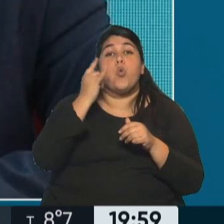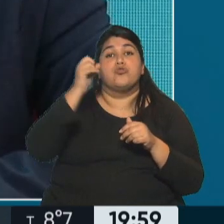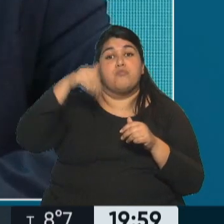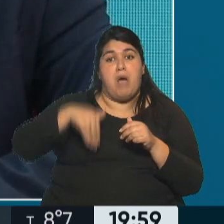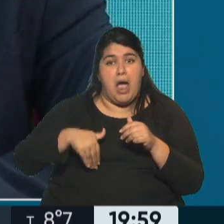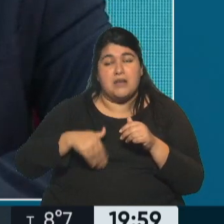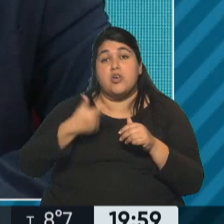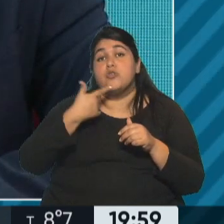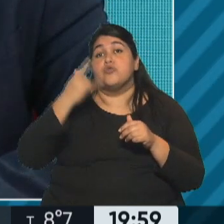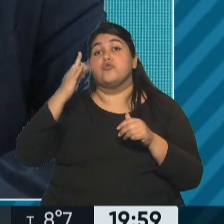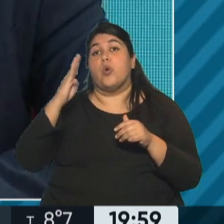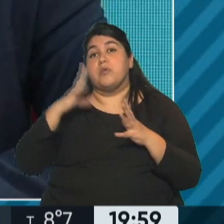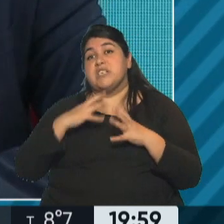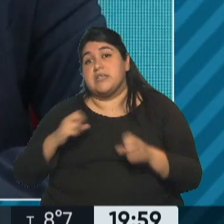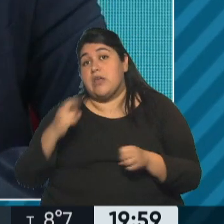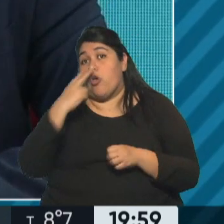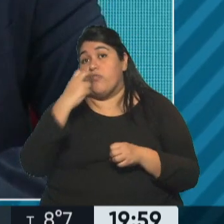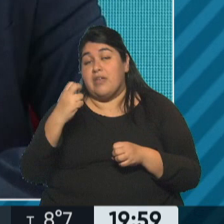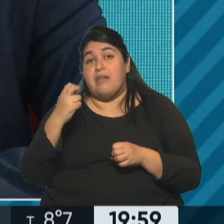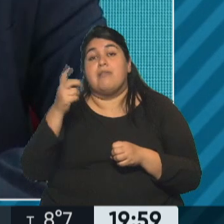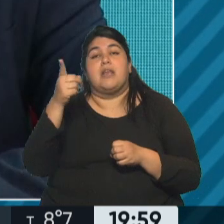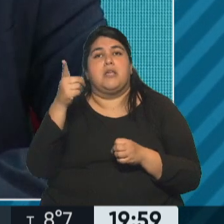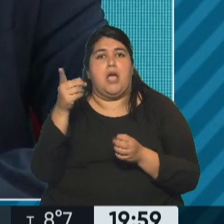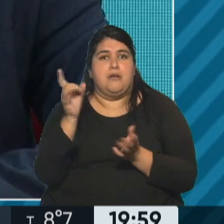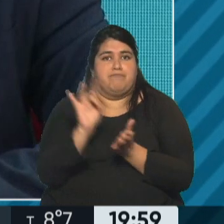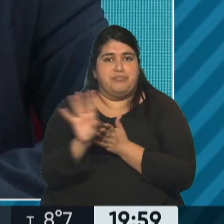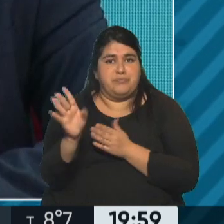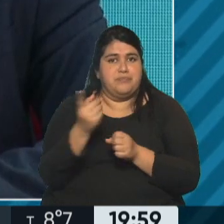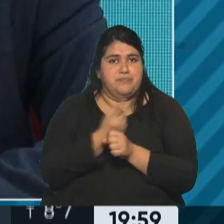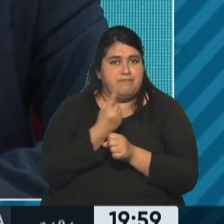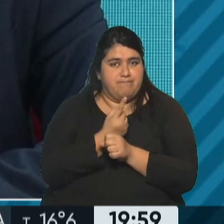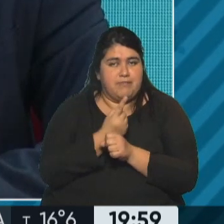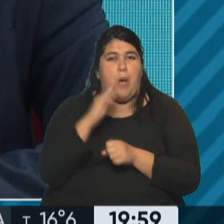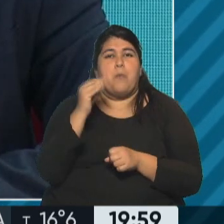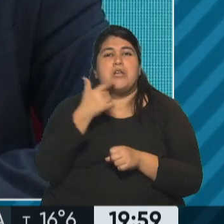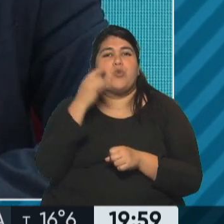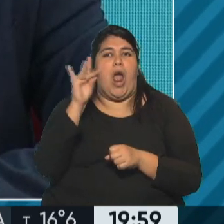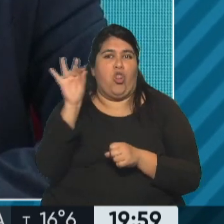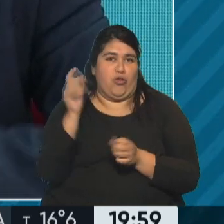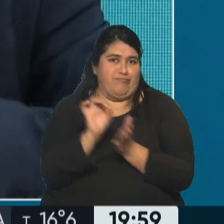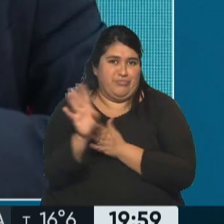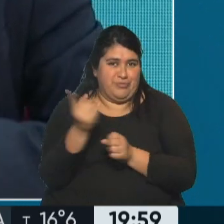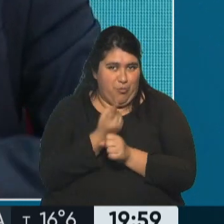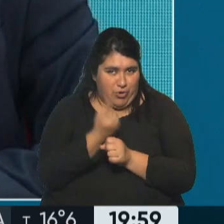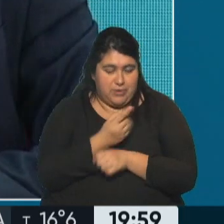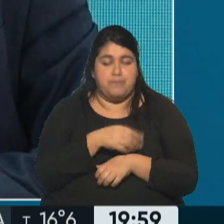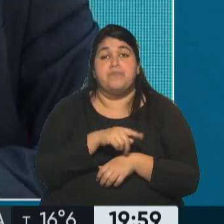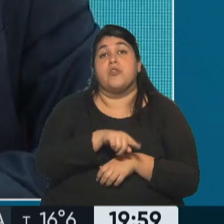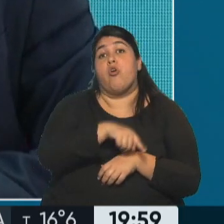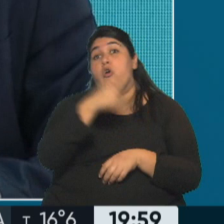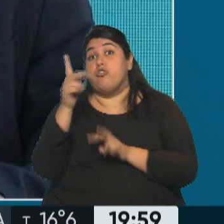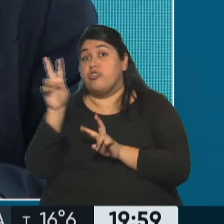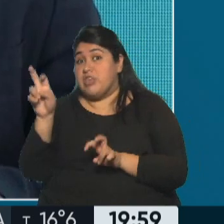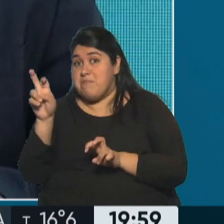a un subsecretario de Energía Eléctrica, que en este caso es Federico Basualdo, y además otro tema muy importante son